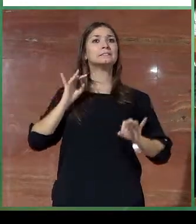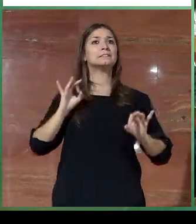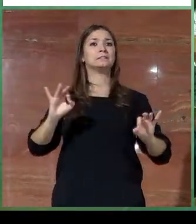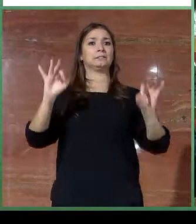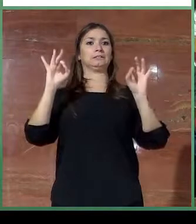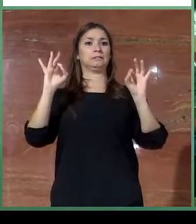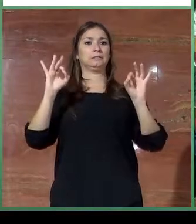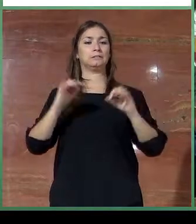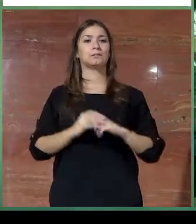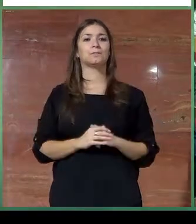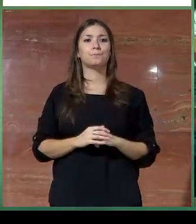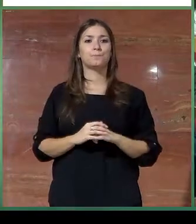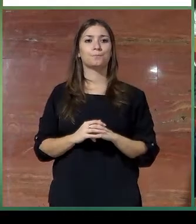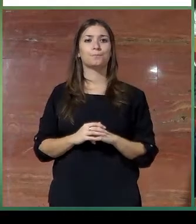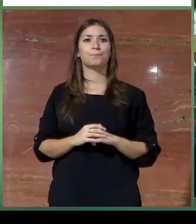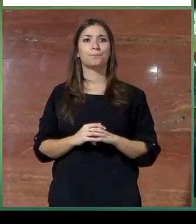vibratótil.